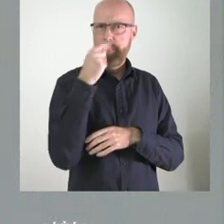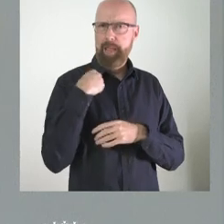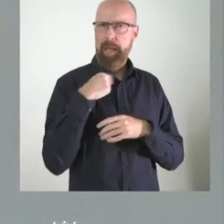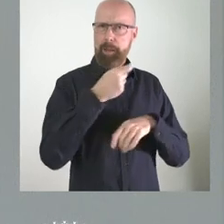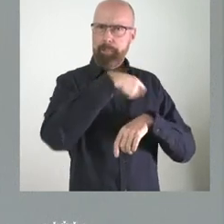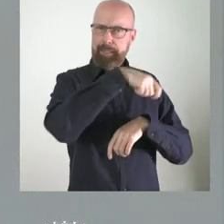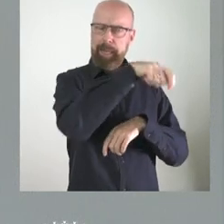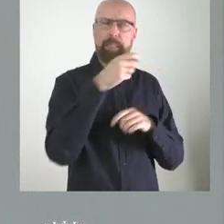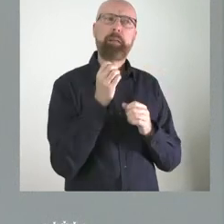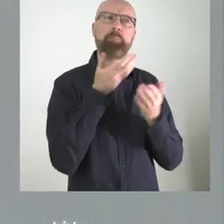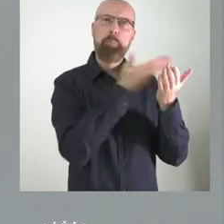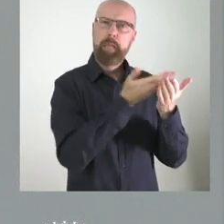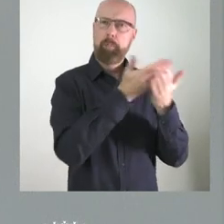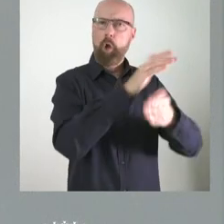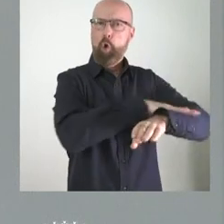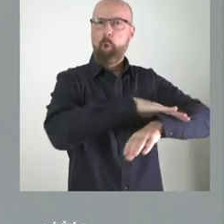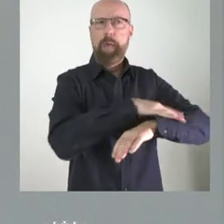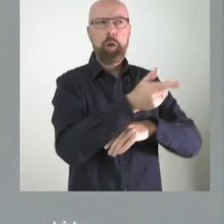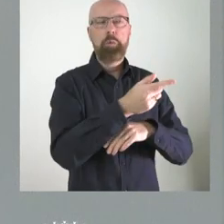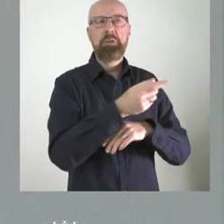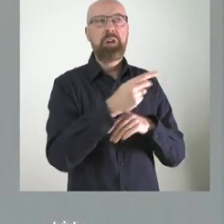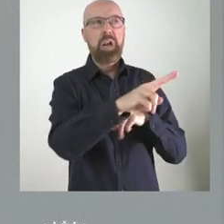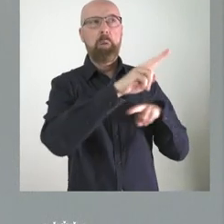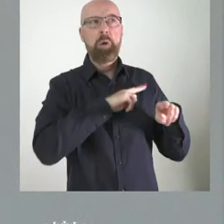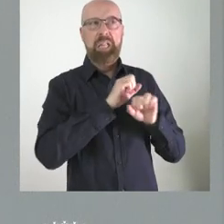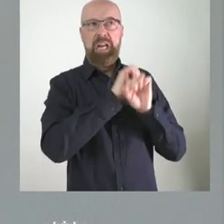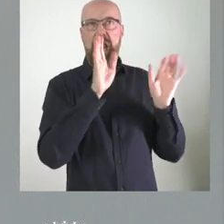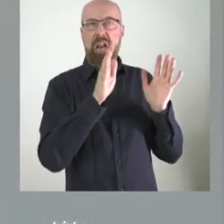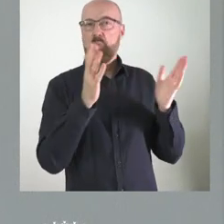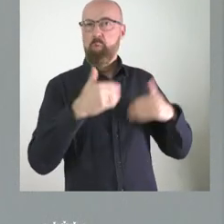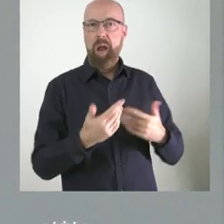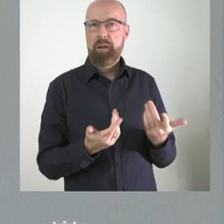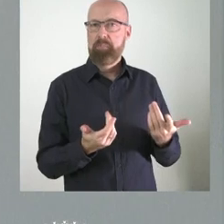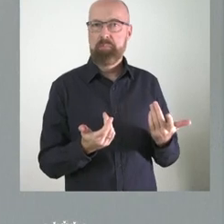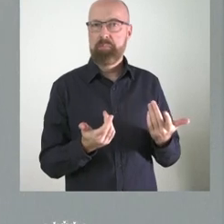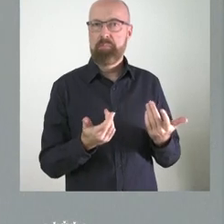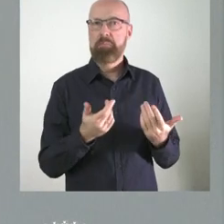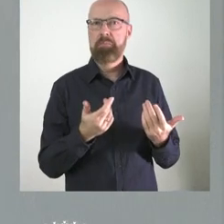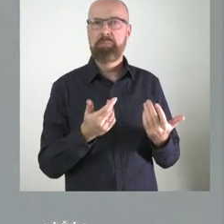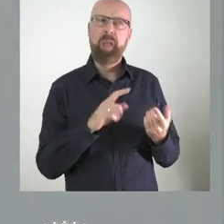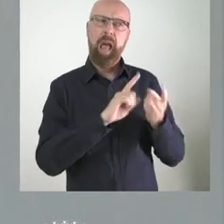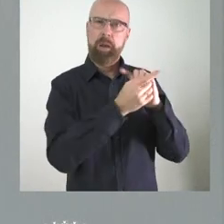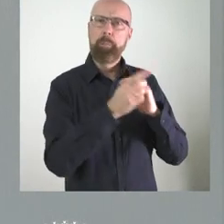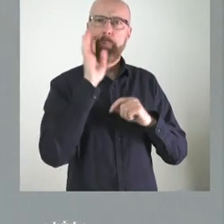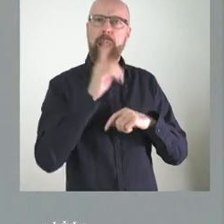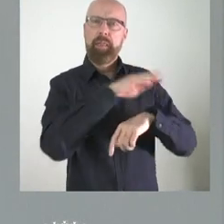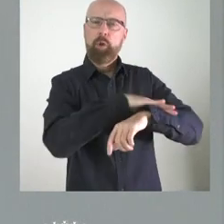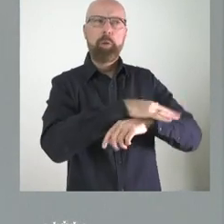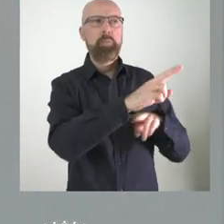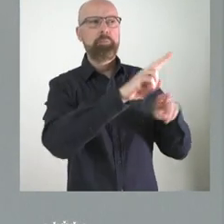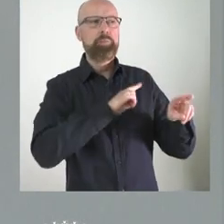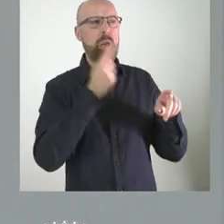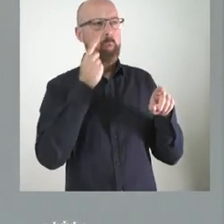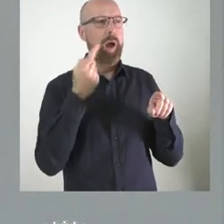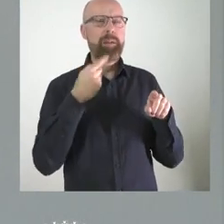continuamente y no vemos que haya una respuesta Clara todo lo contrario se dificulta que todas las plazas de mir puedan